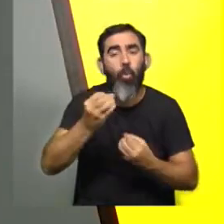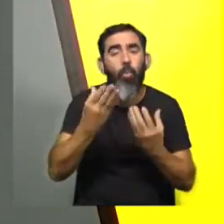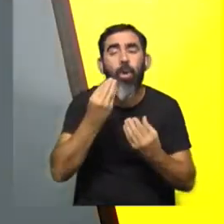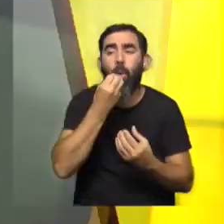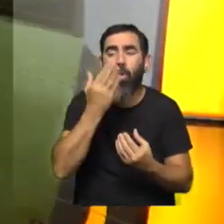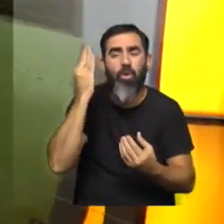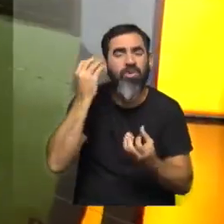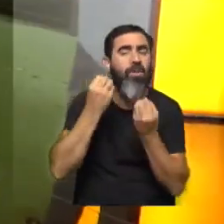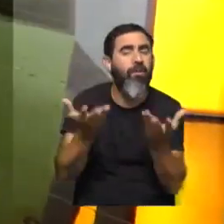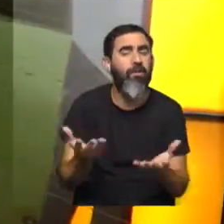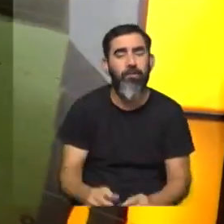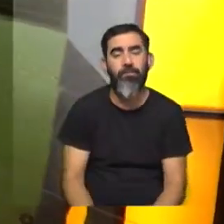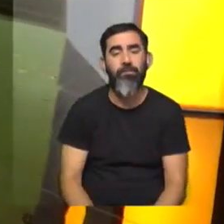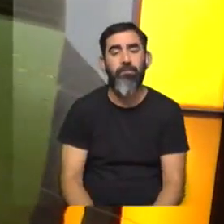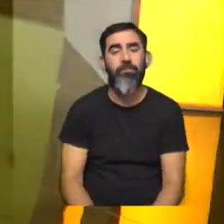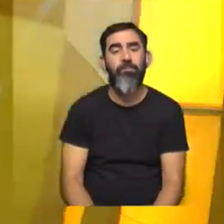ciencia?